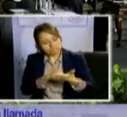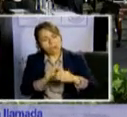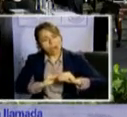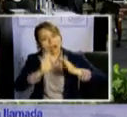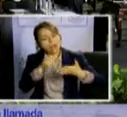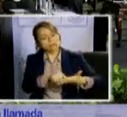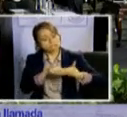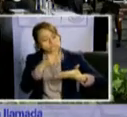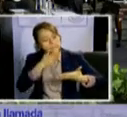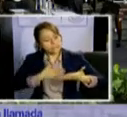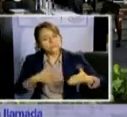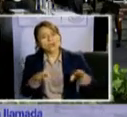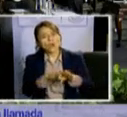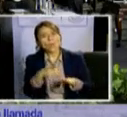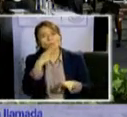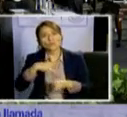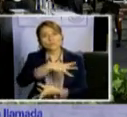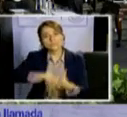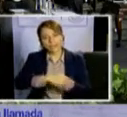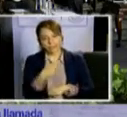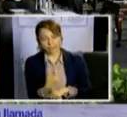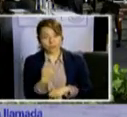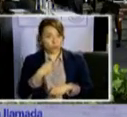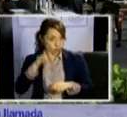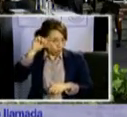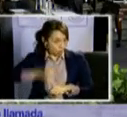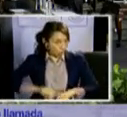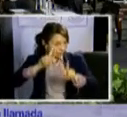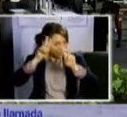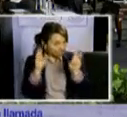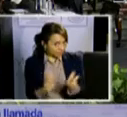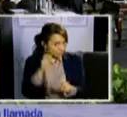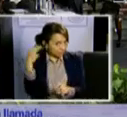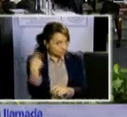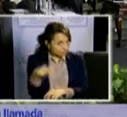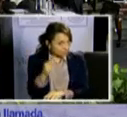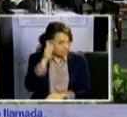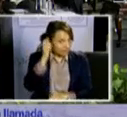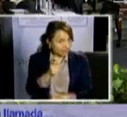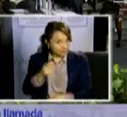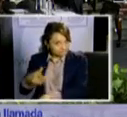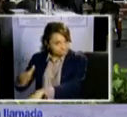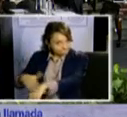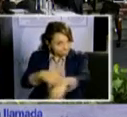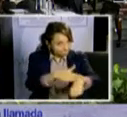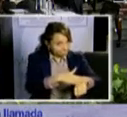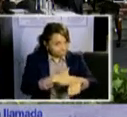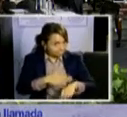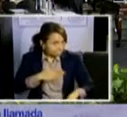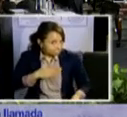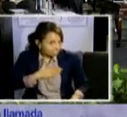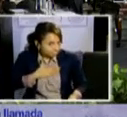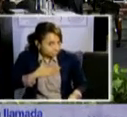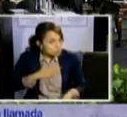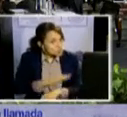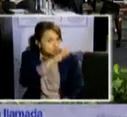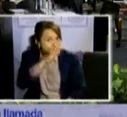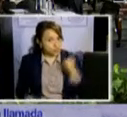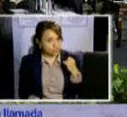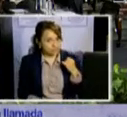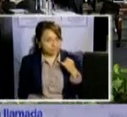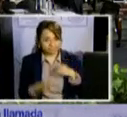y el tema dice última llamada. Yo creo que el hombre tiene grandes,